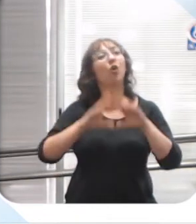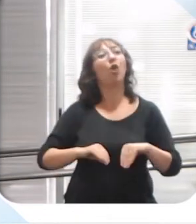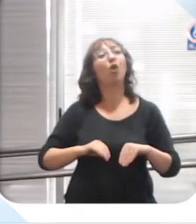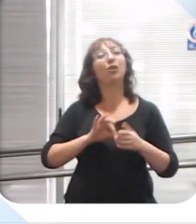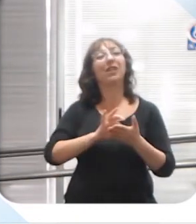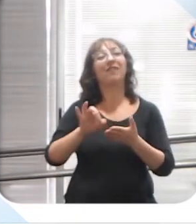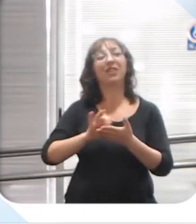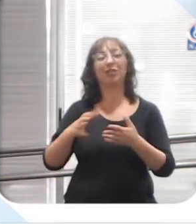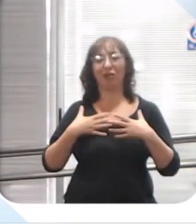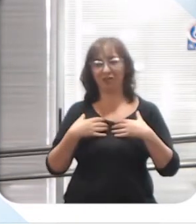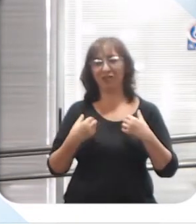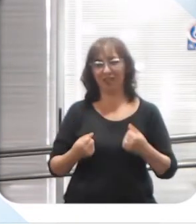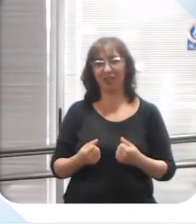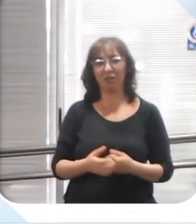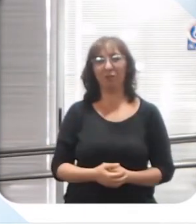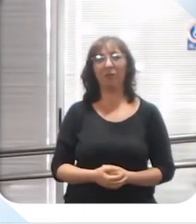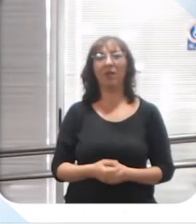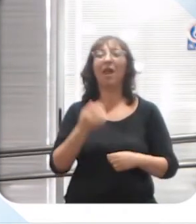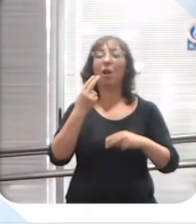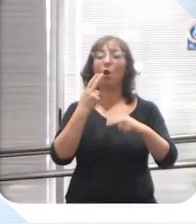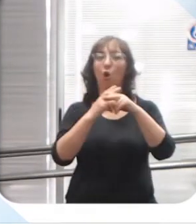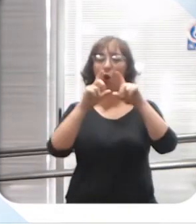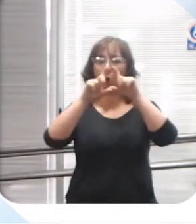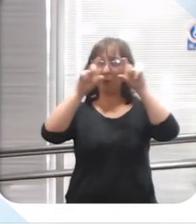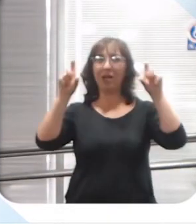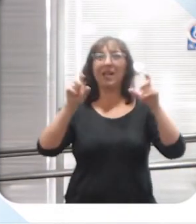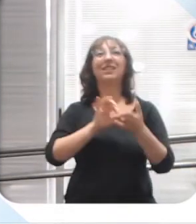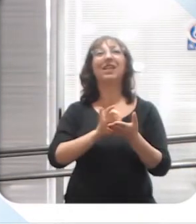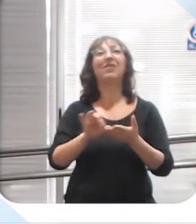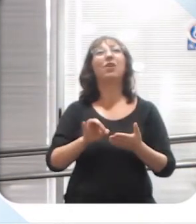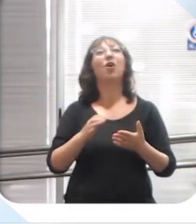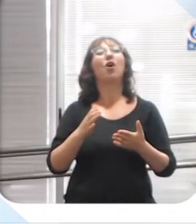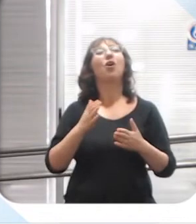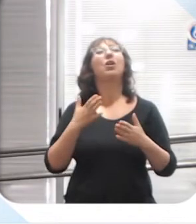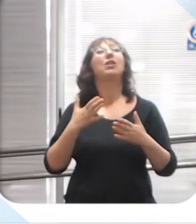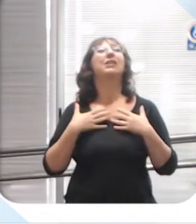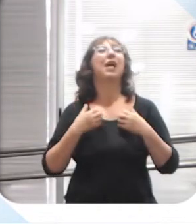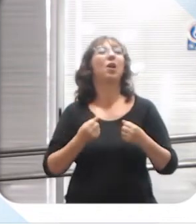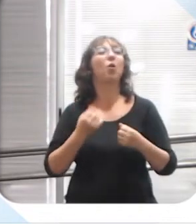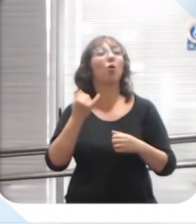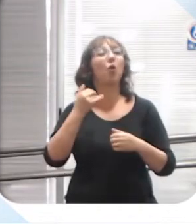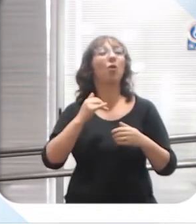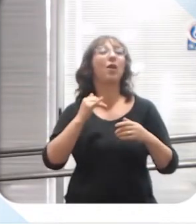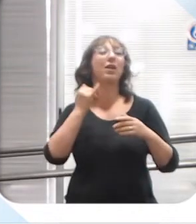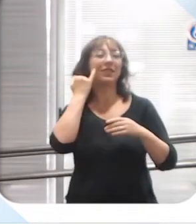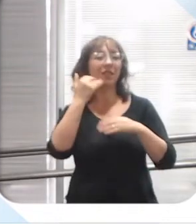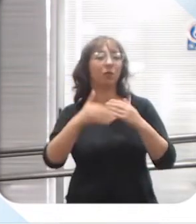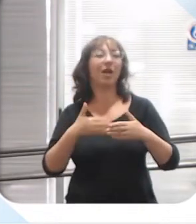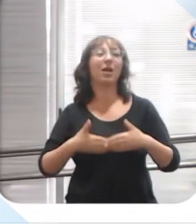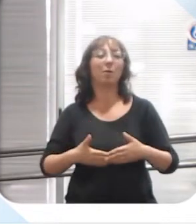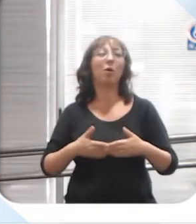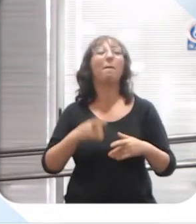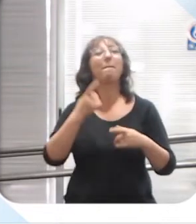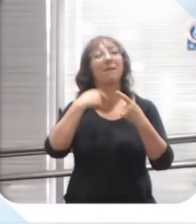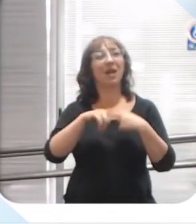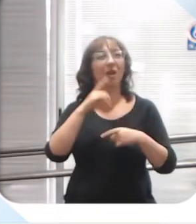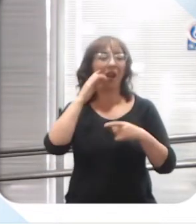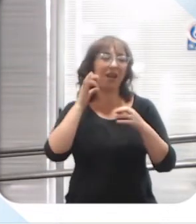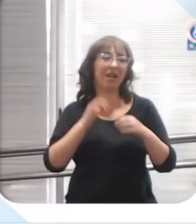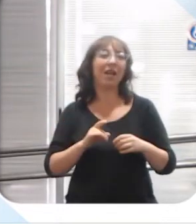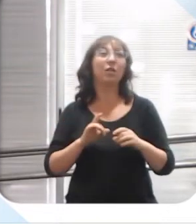salud tienen el nombre Servicio de Salud Sexual y Reproductiva, pero que en realidad son